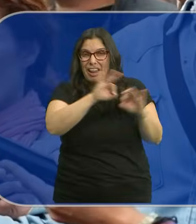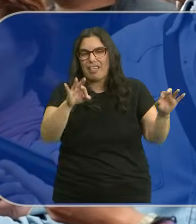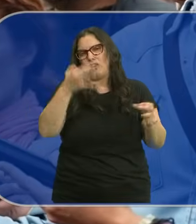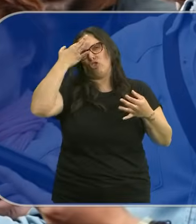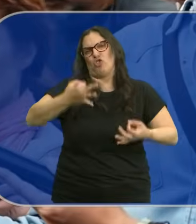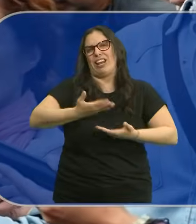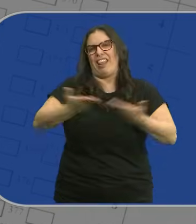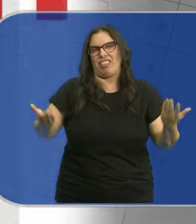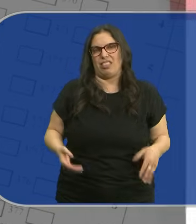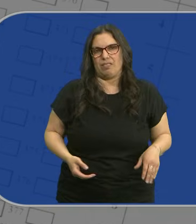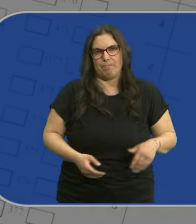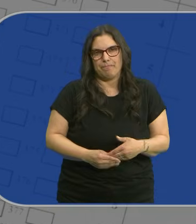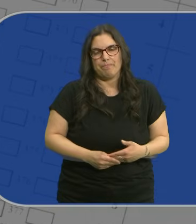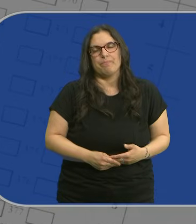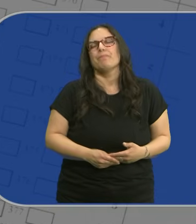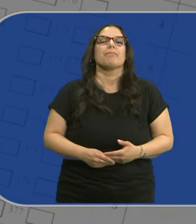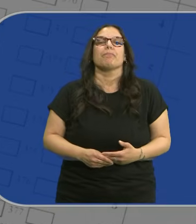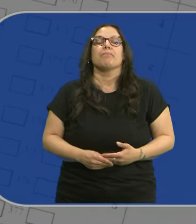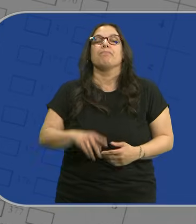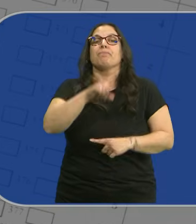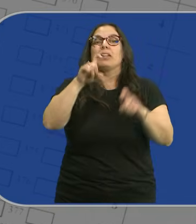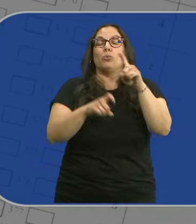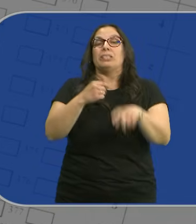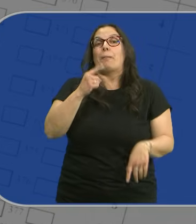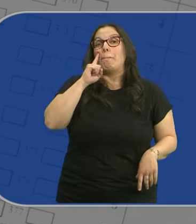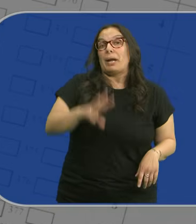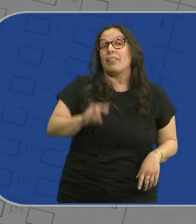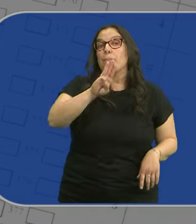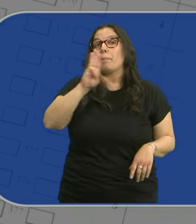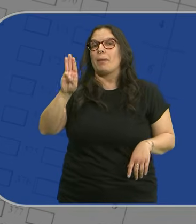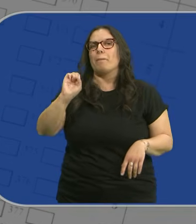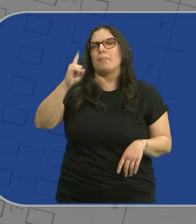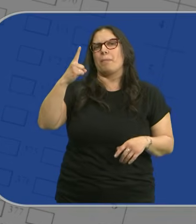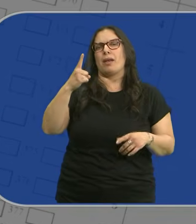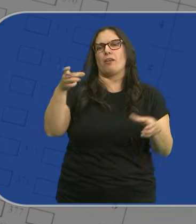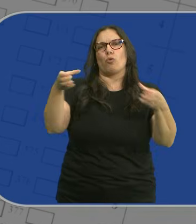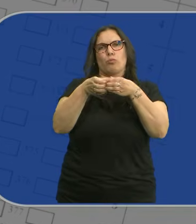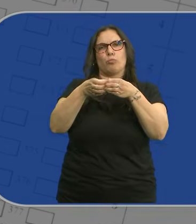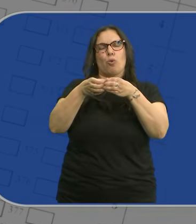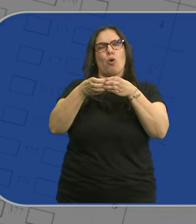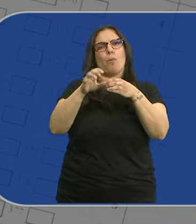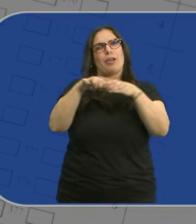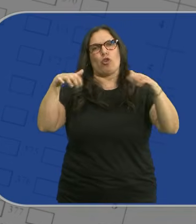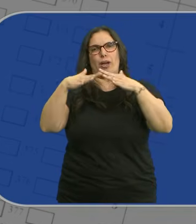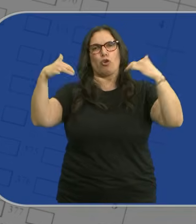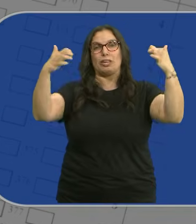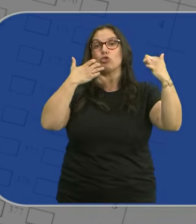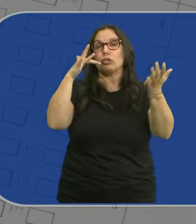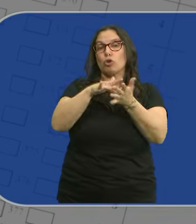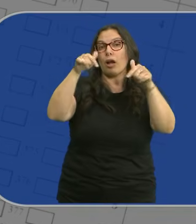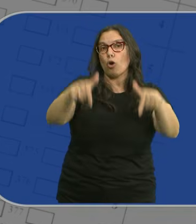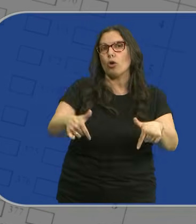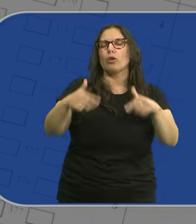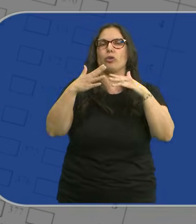eso. Vamos ahora con las encuestas. El PP seguiría siendo la primera fuerza en el Congreso si se celebraran ahora mismo